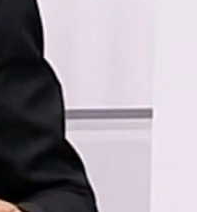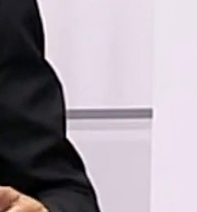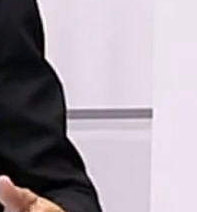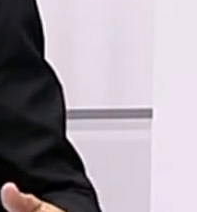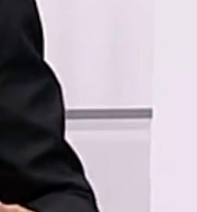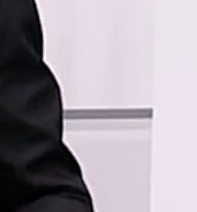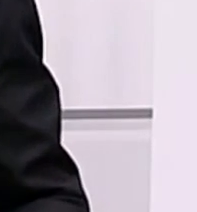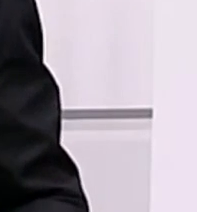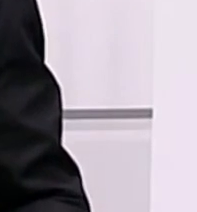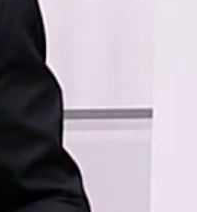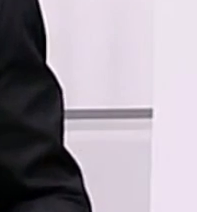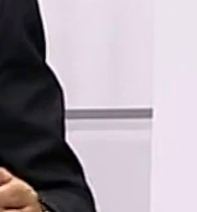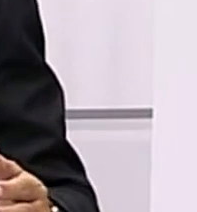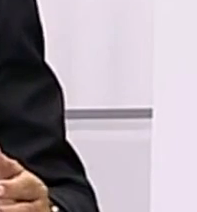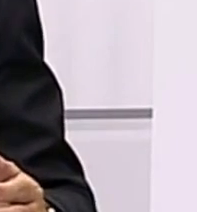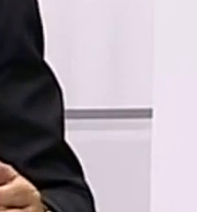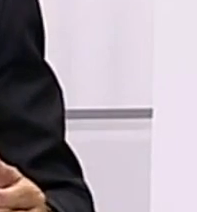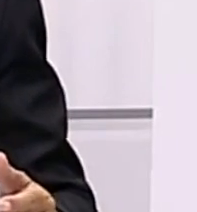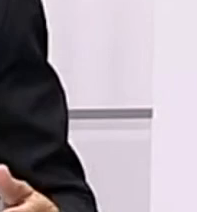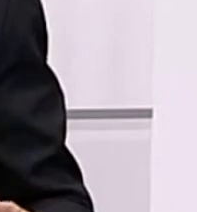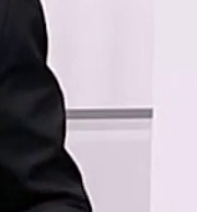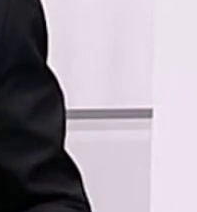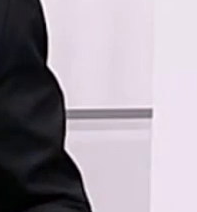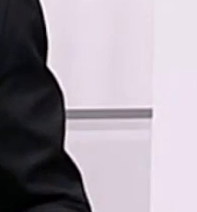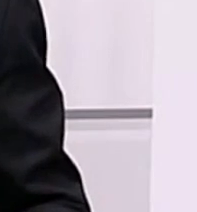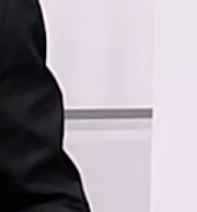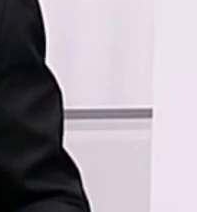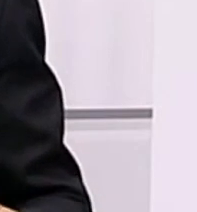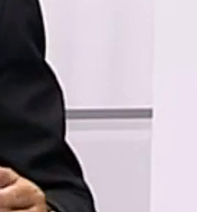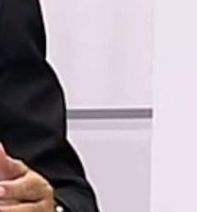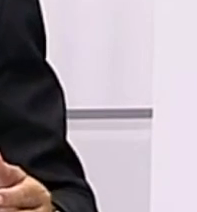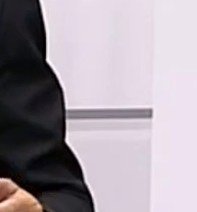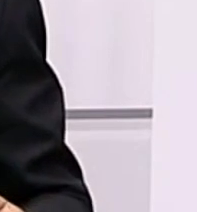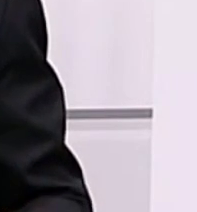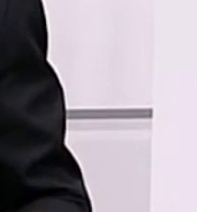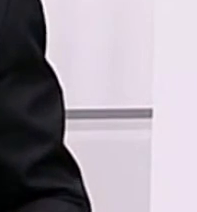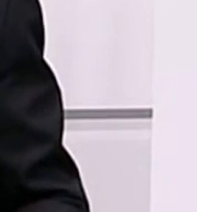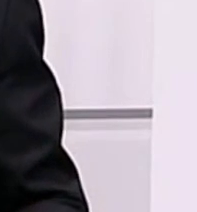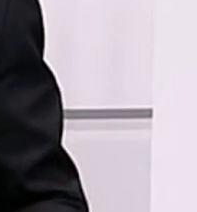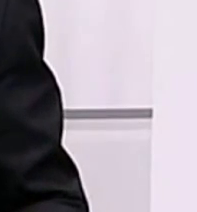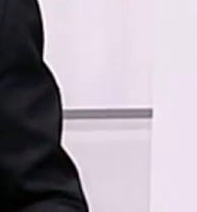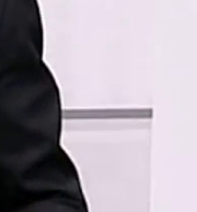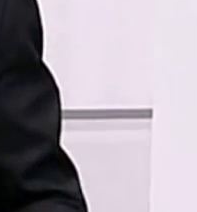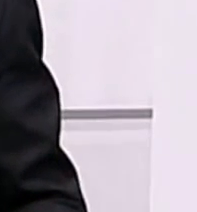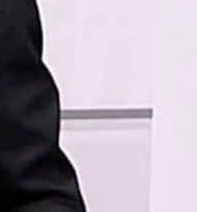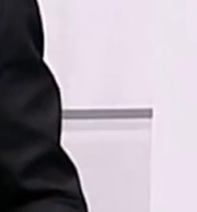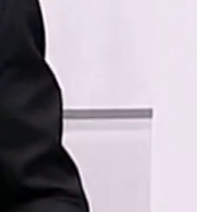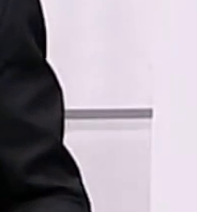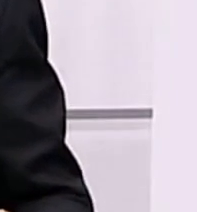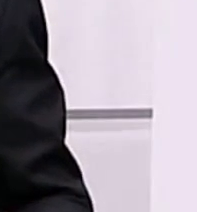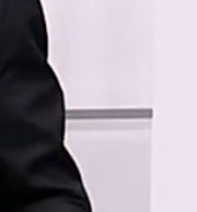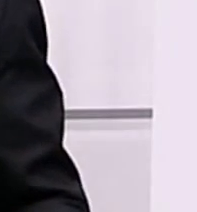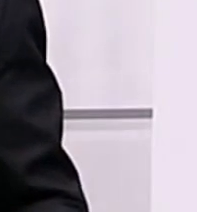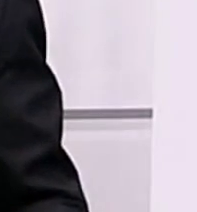¿Unión? ¿Cómo estamos los peruanos? ¿Paz? ¿Cómo estamos los peruanos? ¿Desarrollo? ¿Cuál es el desarrollo, señora Presidenta?